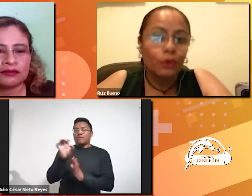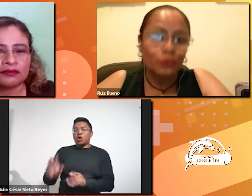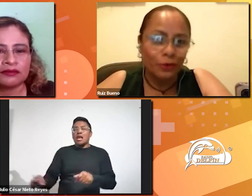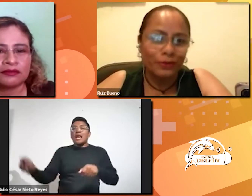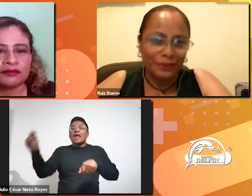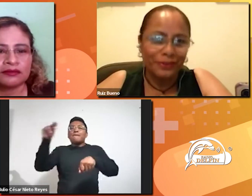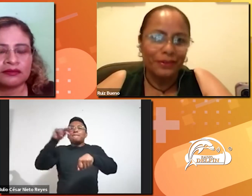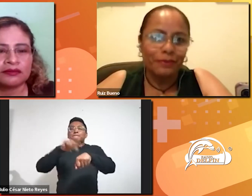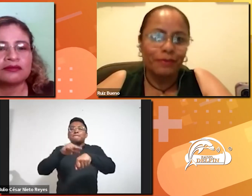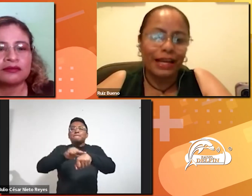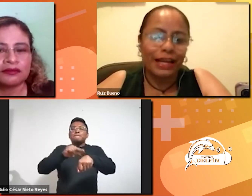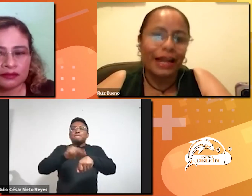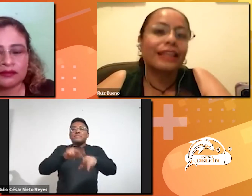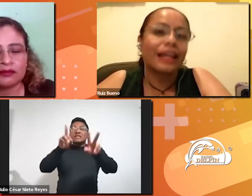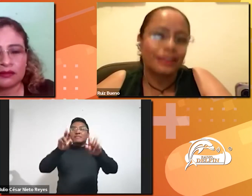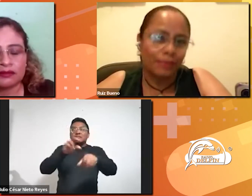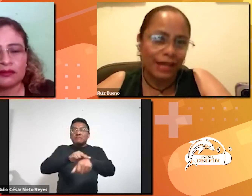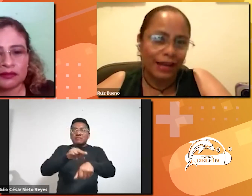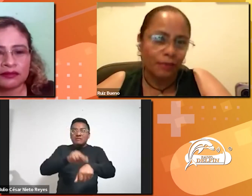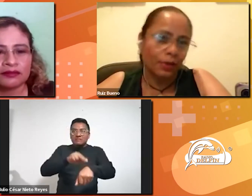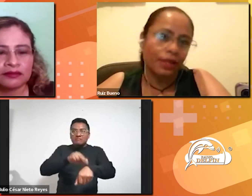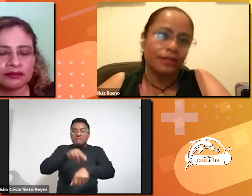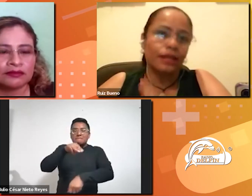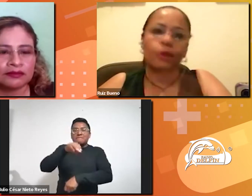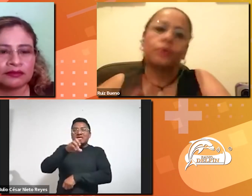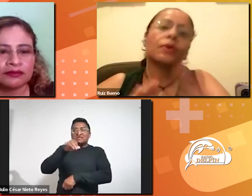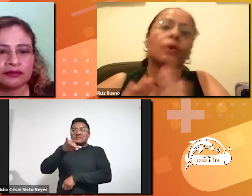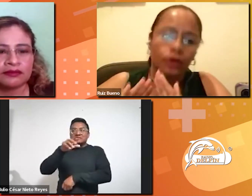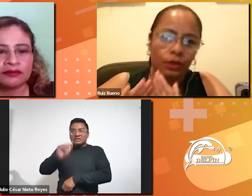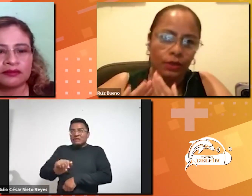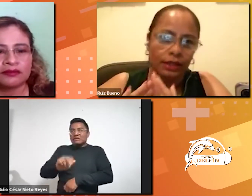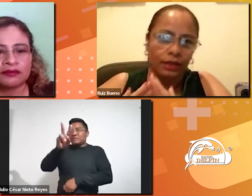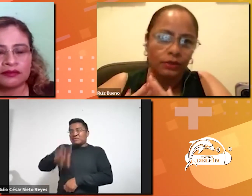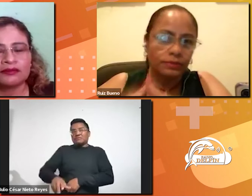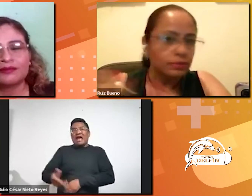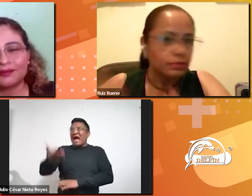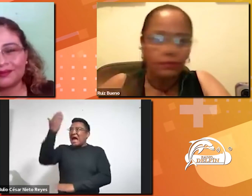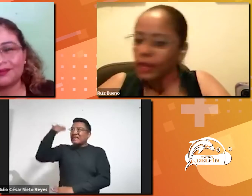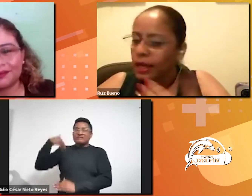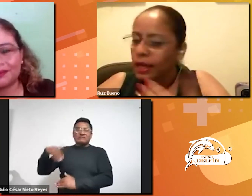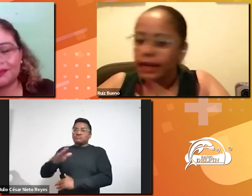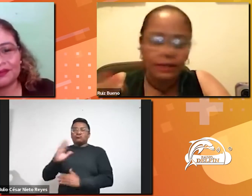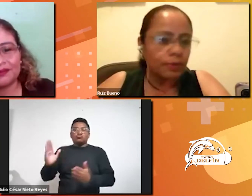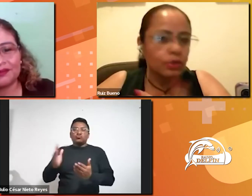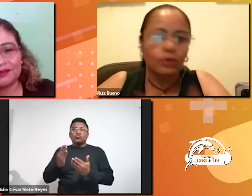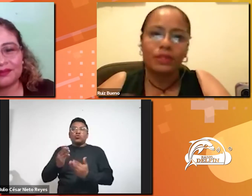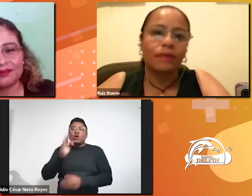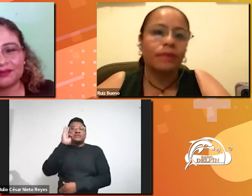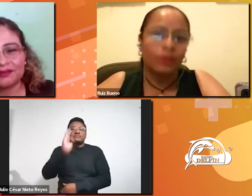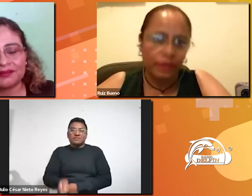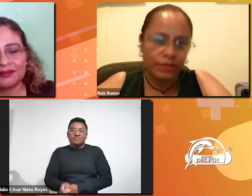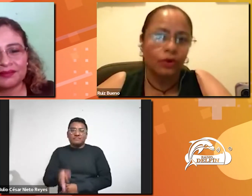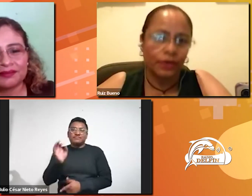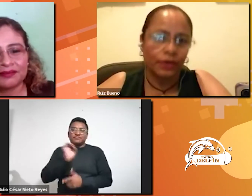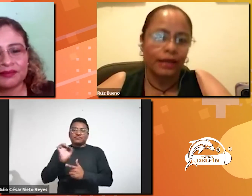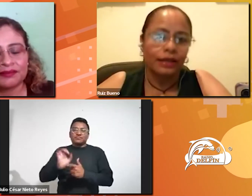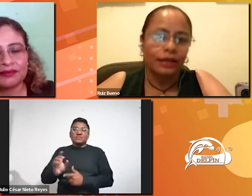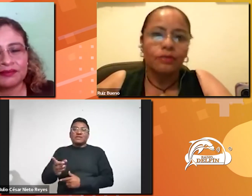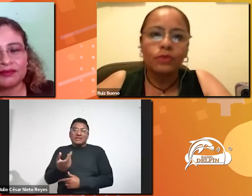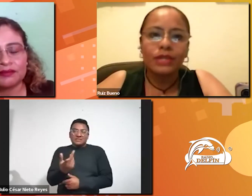trabajo costó, no?, para que la gente la aceptara, porque decían, no, pues mejor voy con el curandero. Este